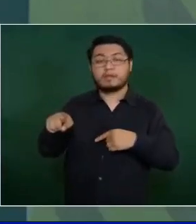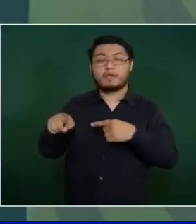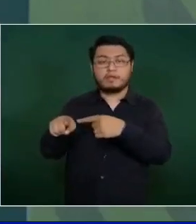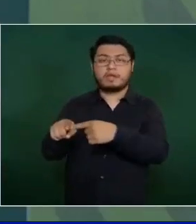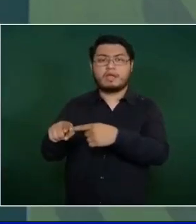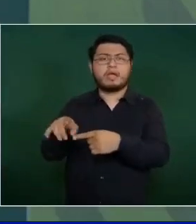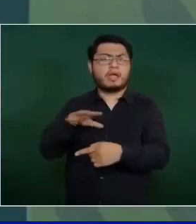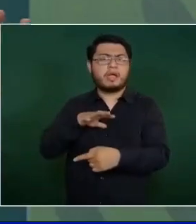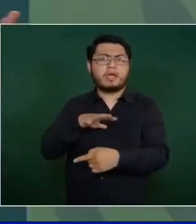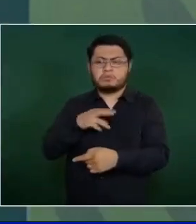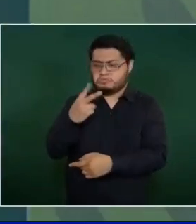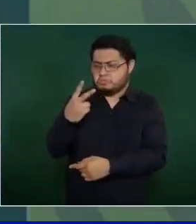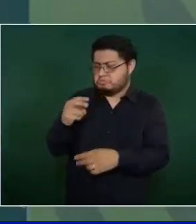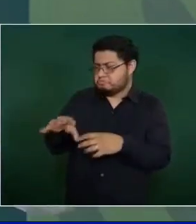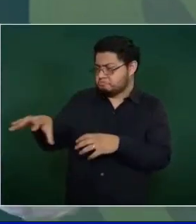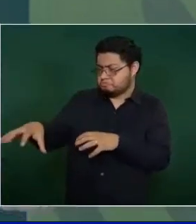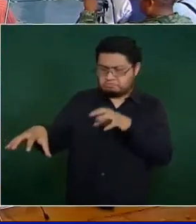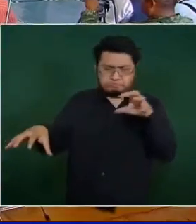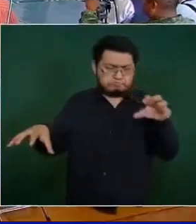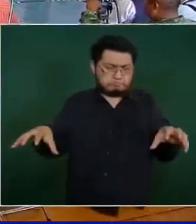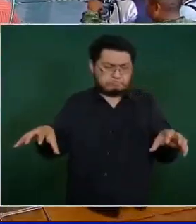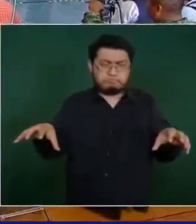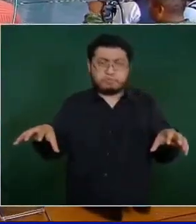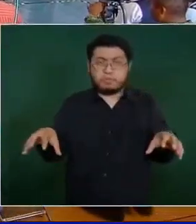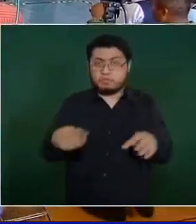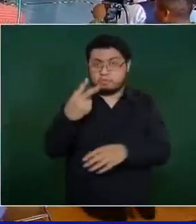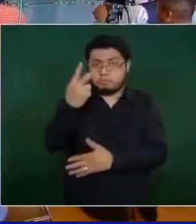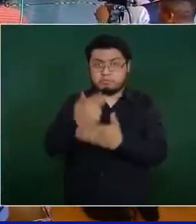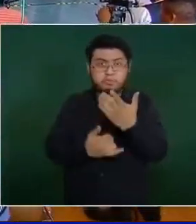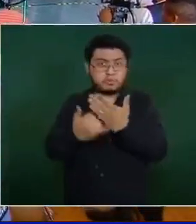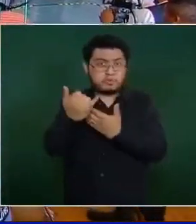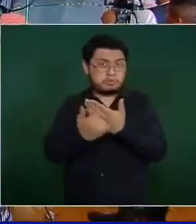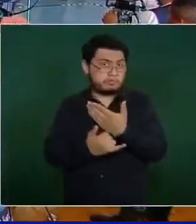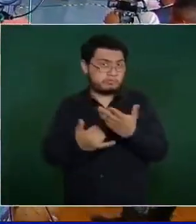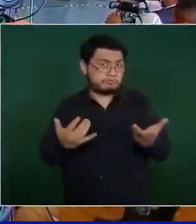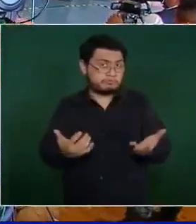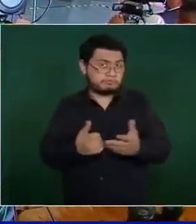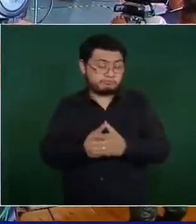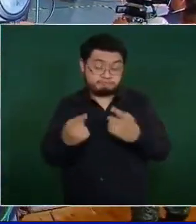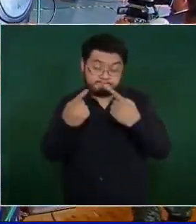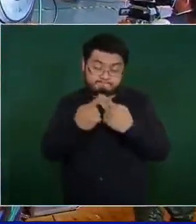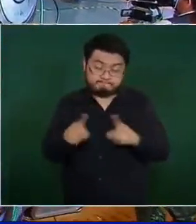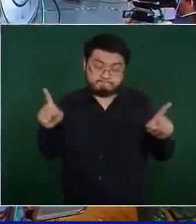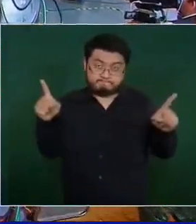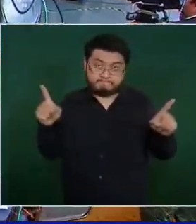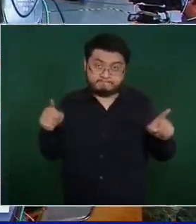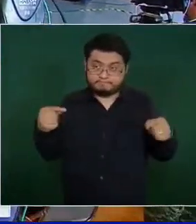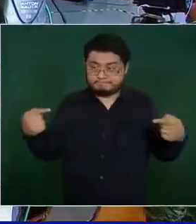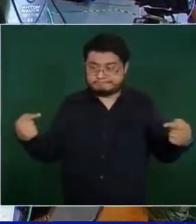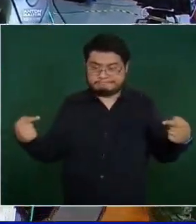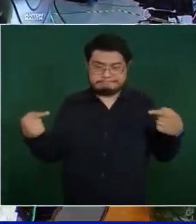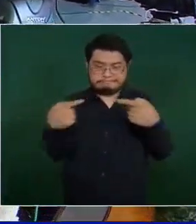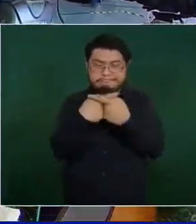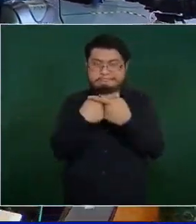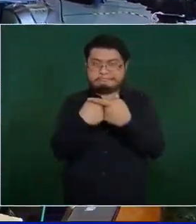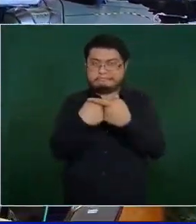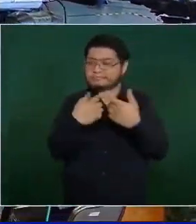dos agrupamientos y dos proyectos distintos y contrapuestos de